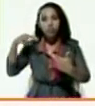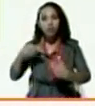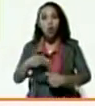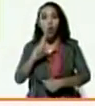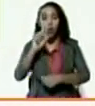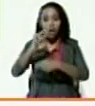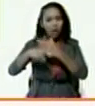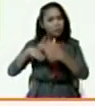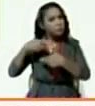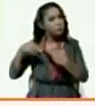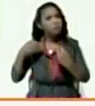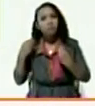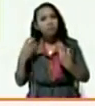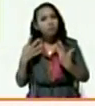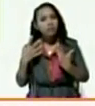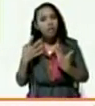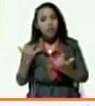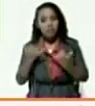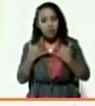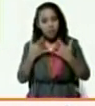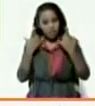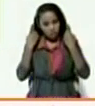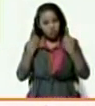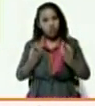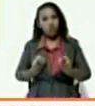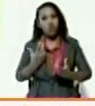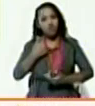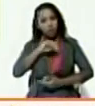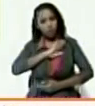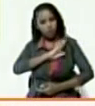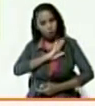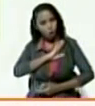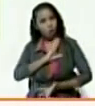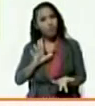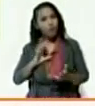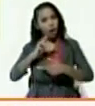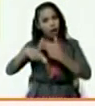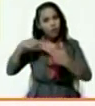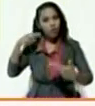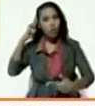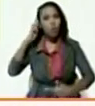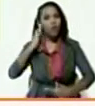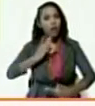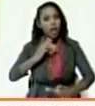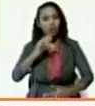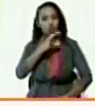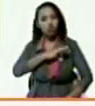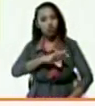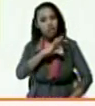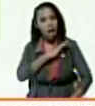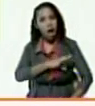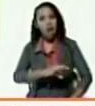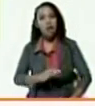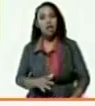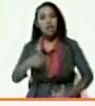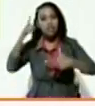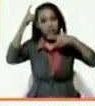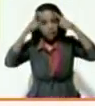una revolución auténtica, nuestra revolución, la revolución bolivariana, socialista,